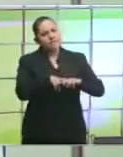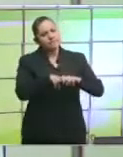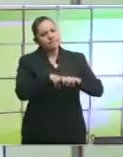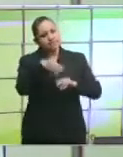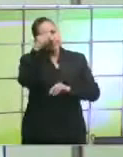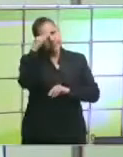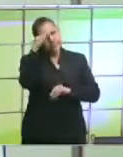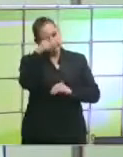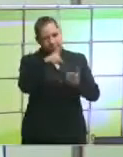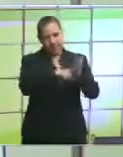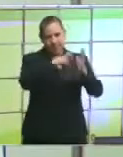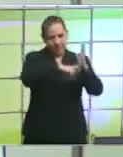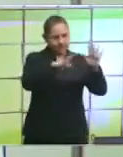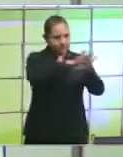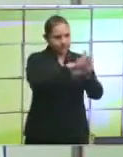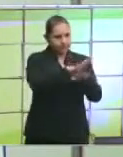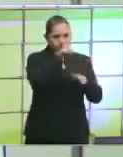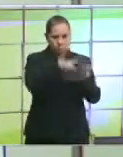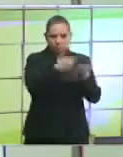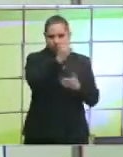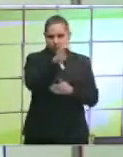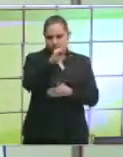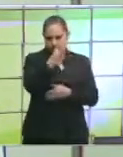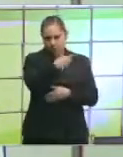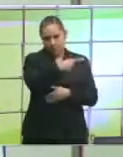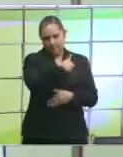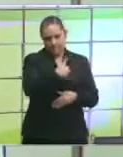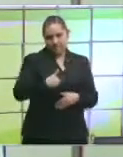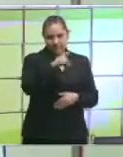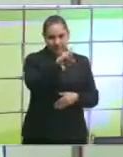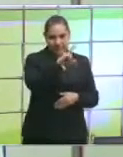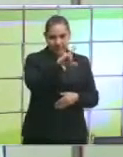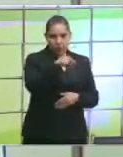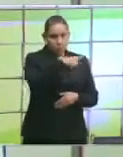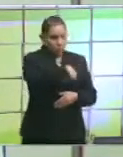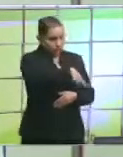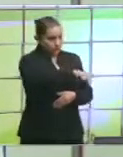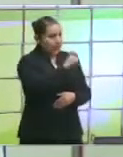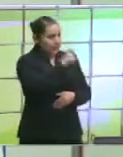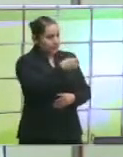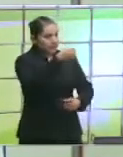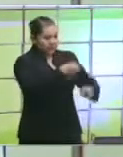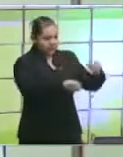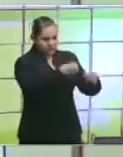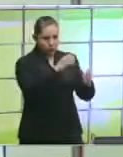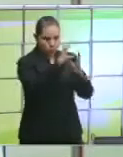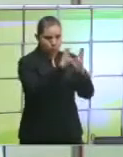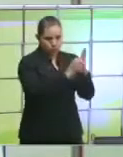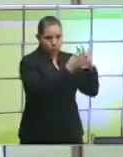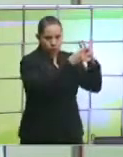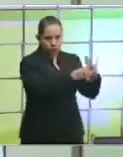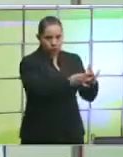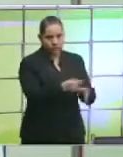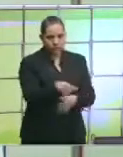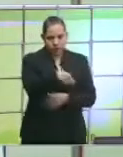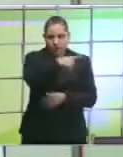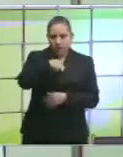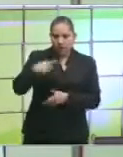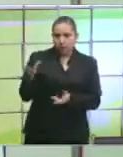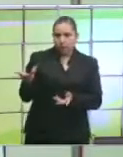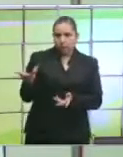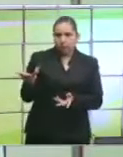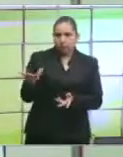94 del anís hotel presión se dijo que era un tribunal cocinar y yo creo que se preguntaron con mucha vida de que ser tribunal funcional